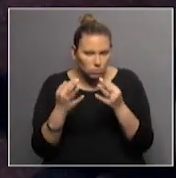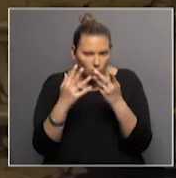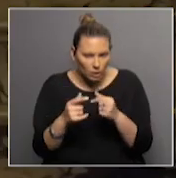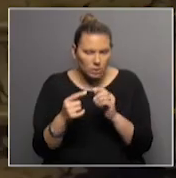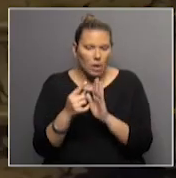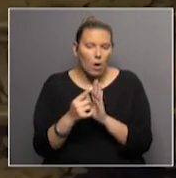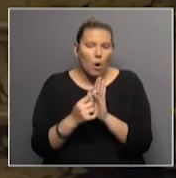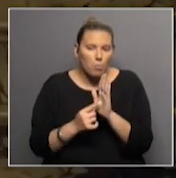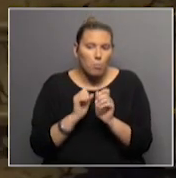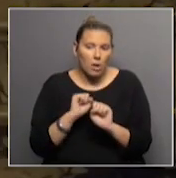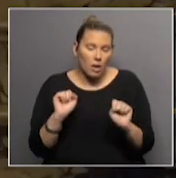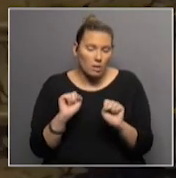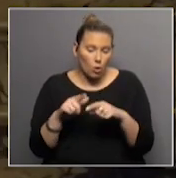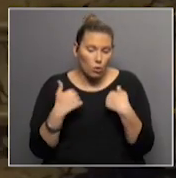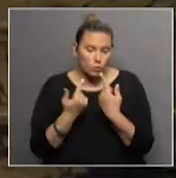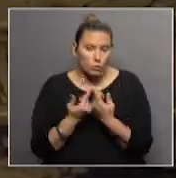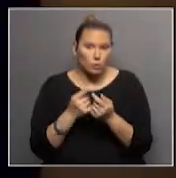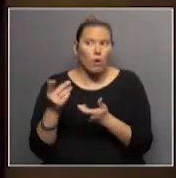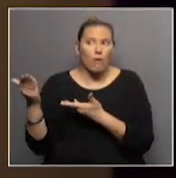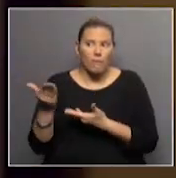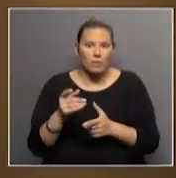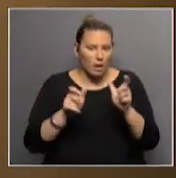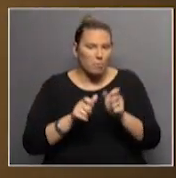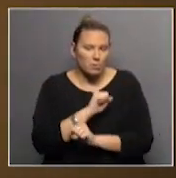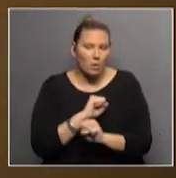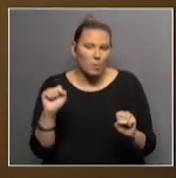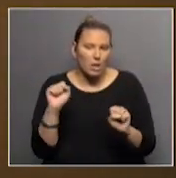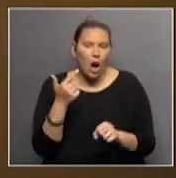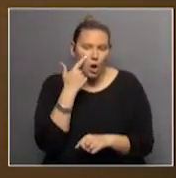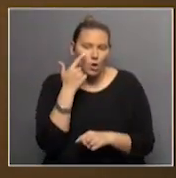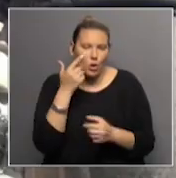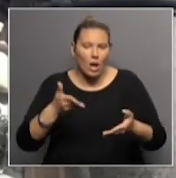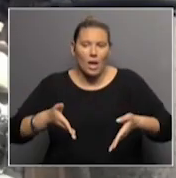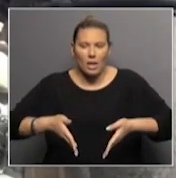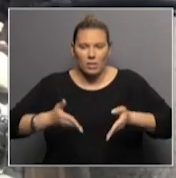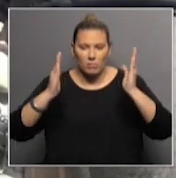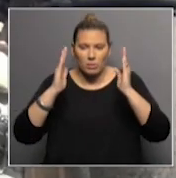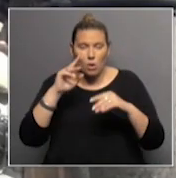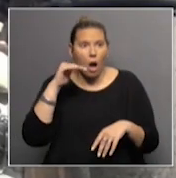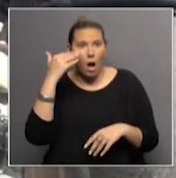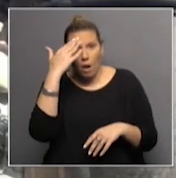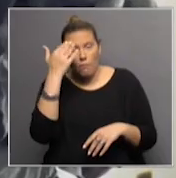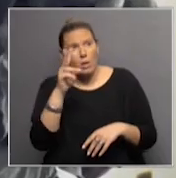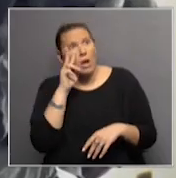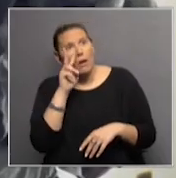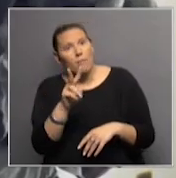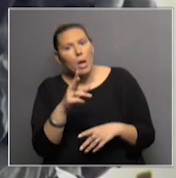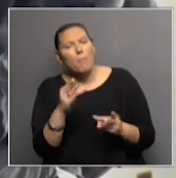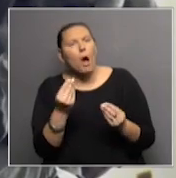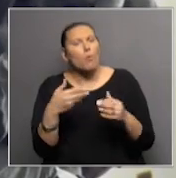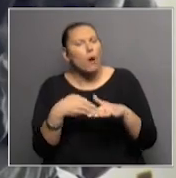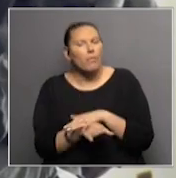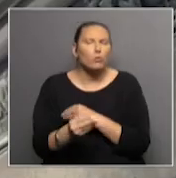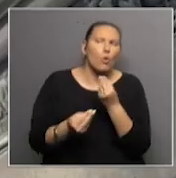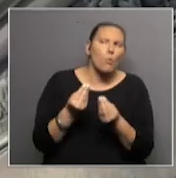que un día la hagan con nosotros y invitar a toda la gente para que concurra y conozca este edificio, que de afuera hay gente que dice cómo será, cómo no